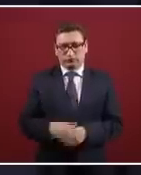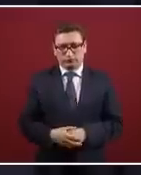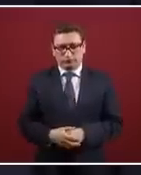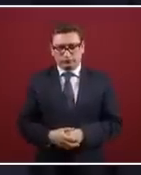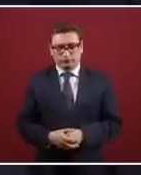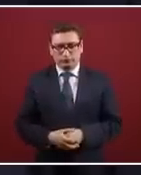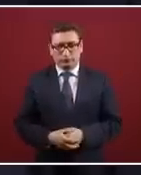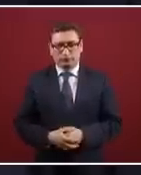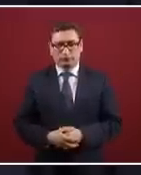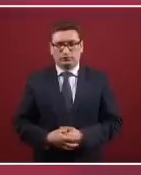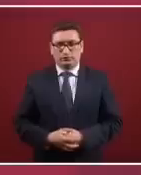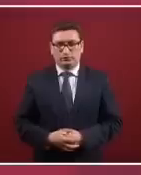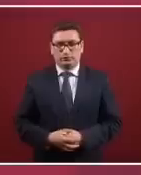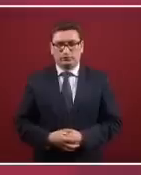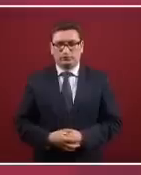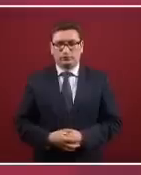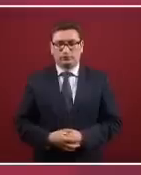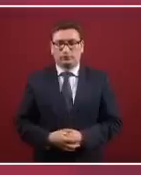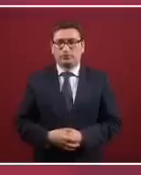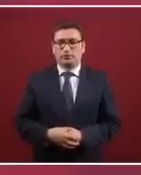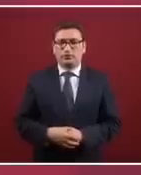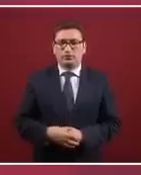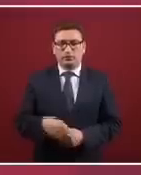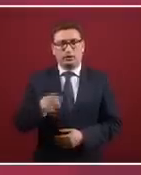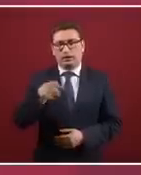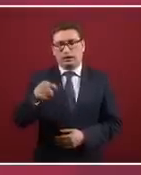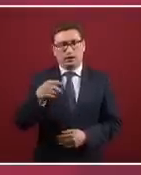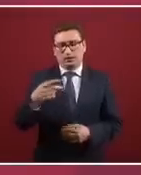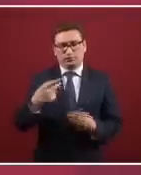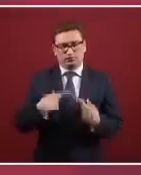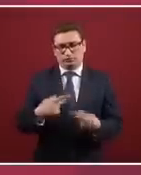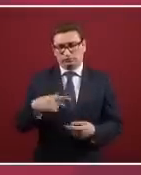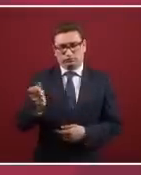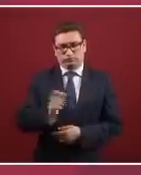Álvarez Lima. ¿Y cómo, presidente? Es un profesional.